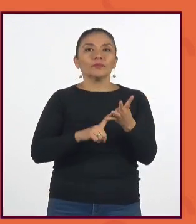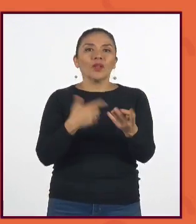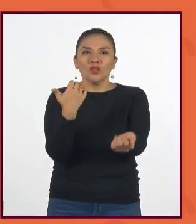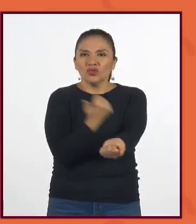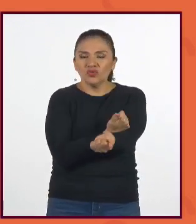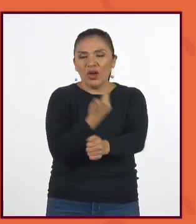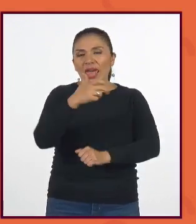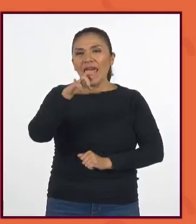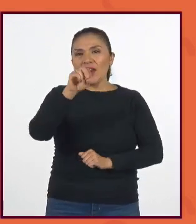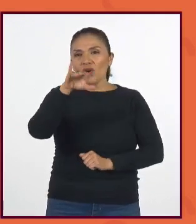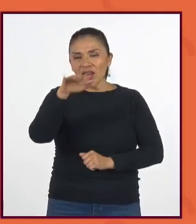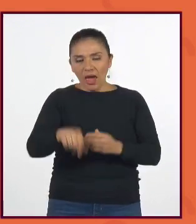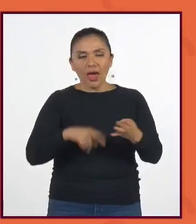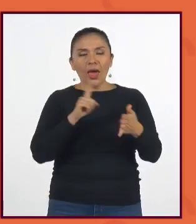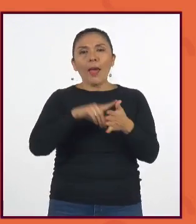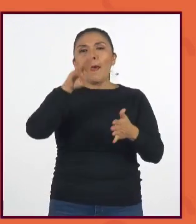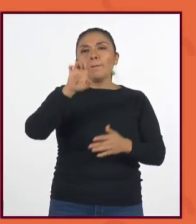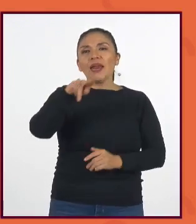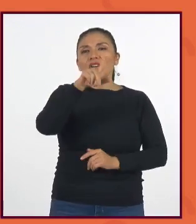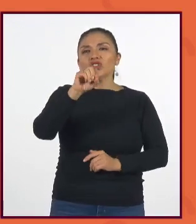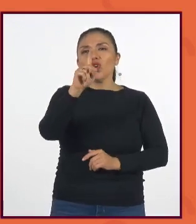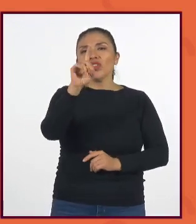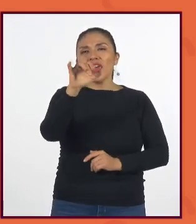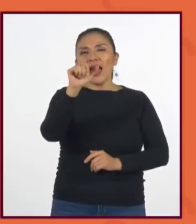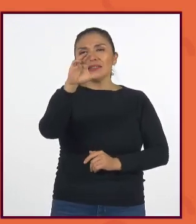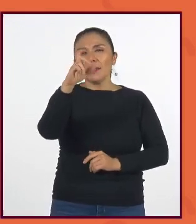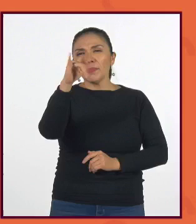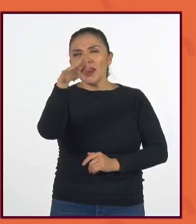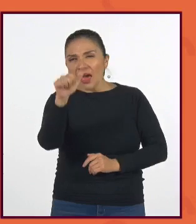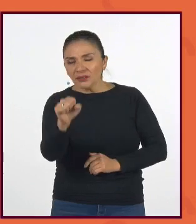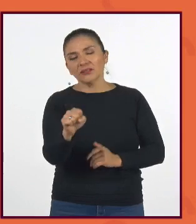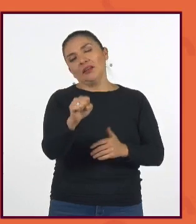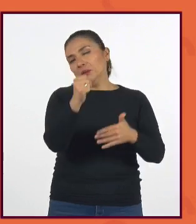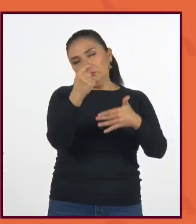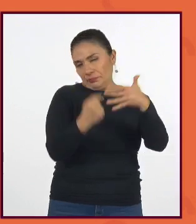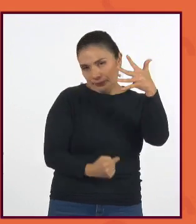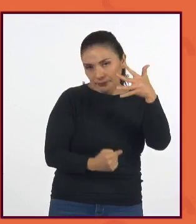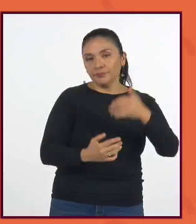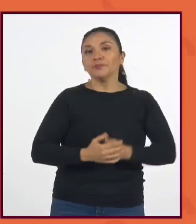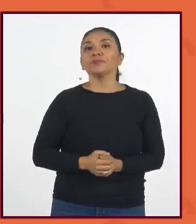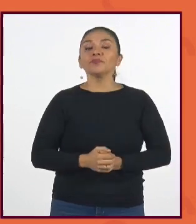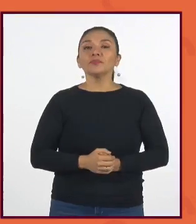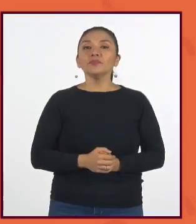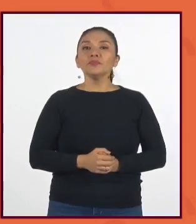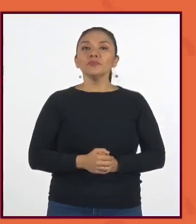las benzodiazepinas, otros opiáceos y opioides también. Y